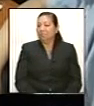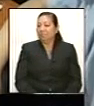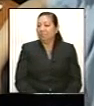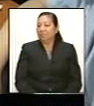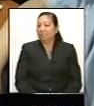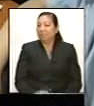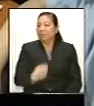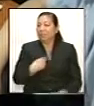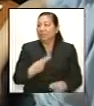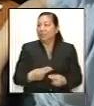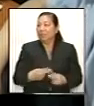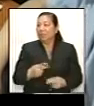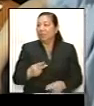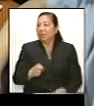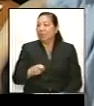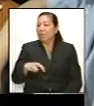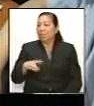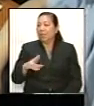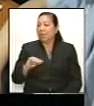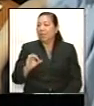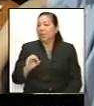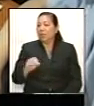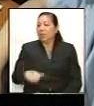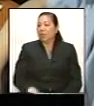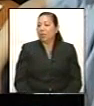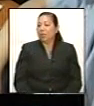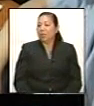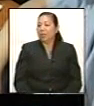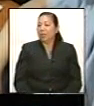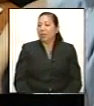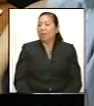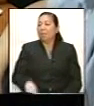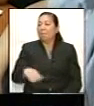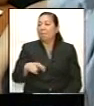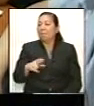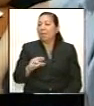Hola, mi nombre es Kelly Periona, soy de la colectiva audiovisual Mujer Dispara.